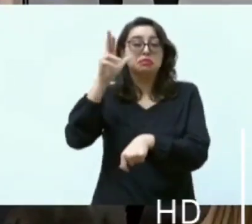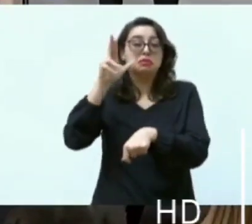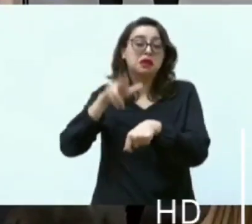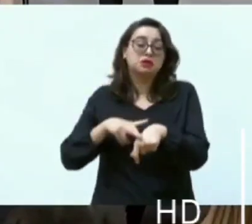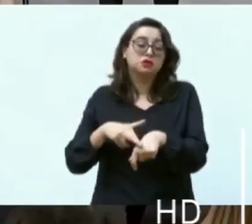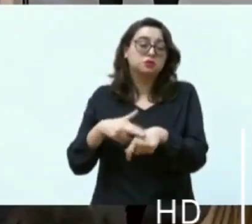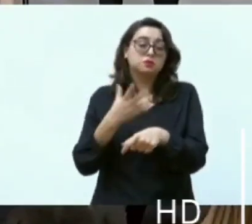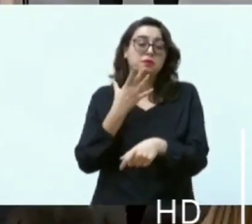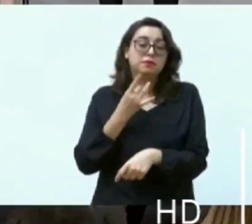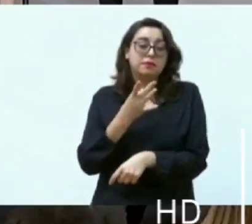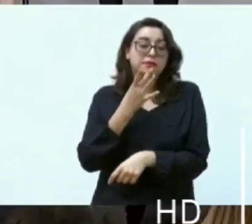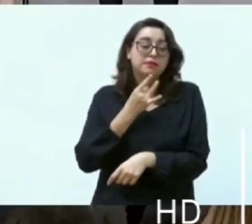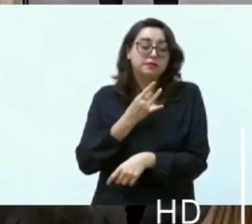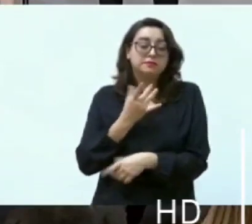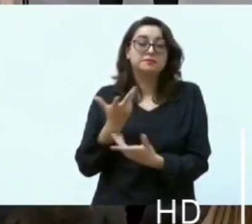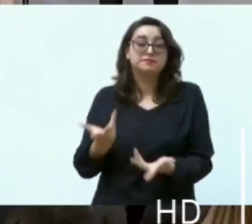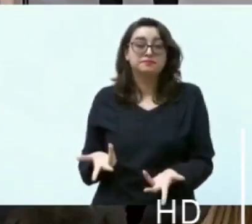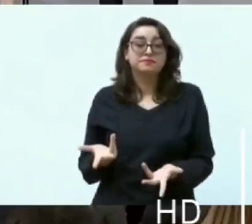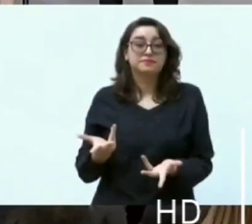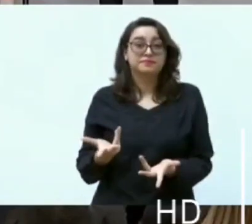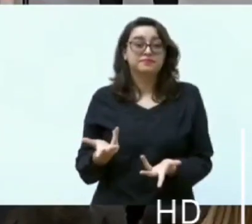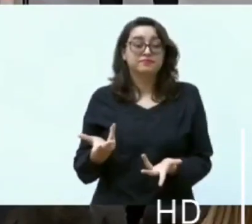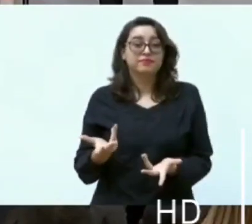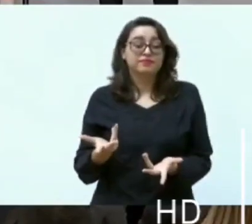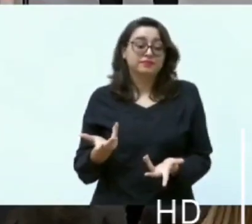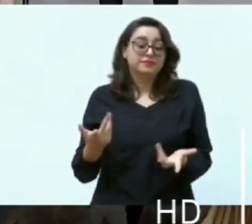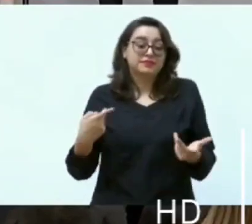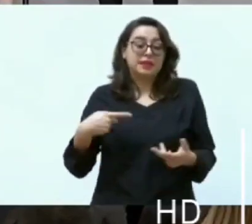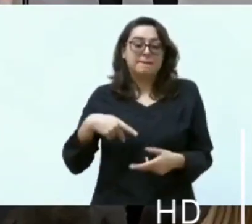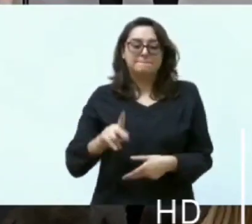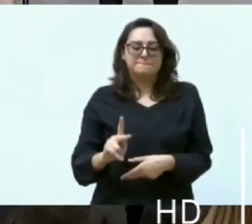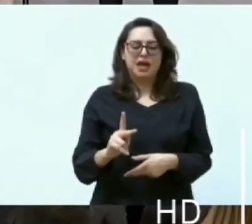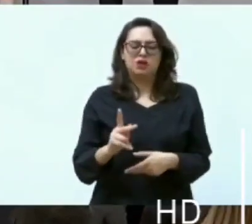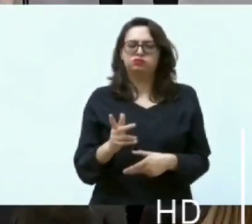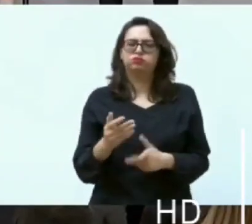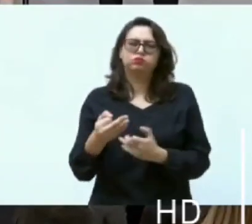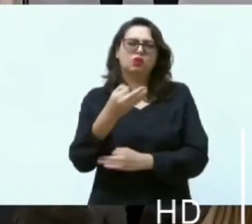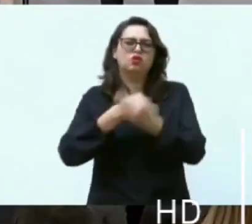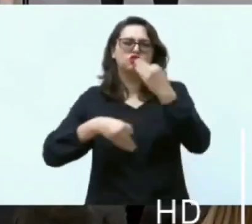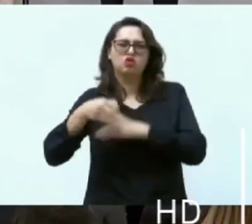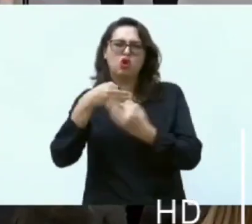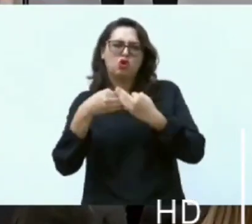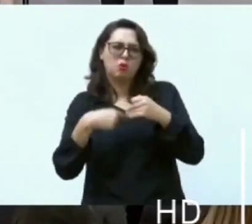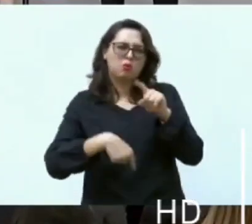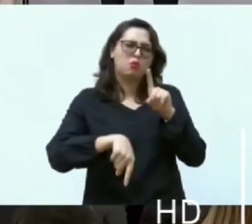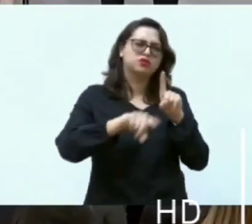eso, porque todo tiene sus pros y sus contras,